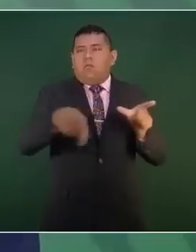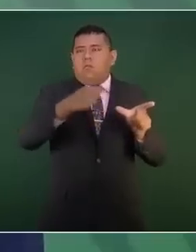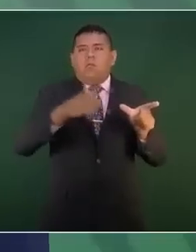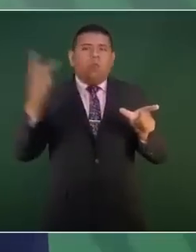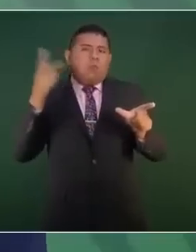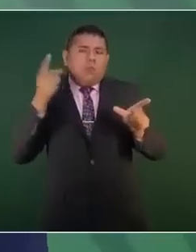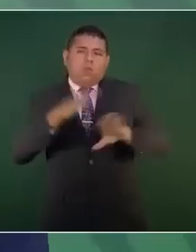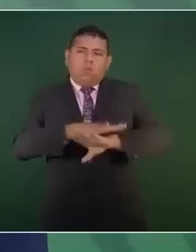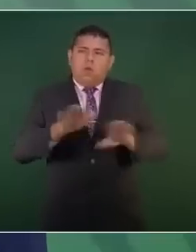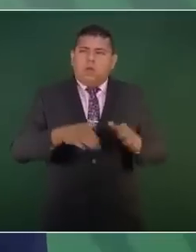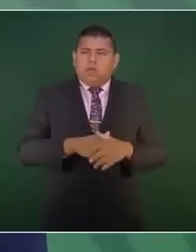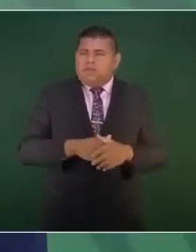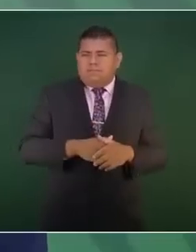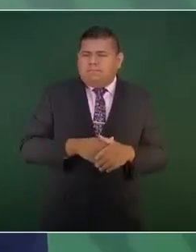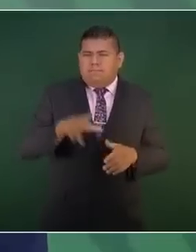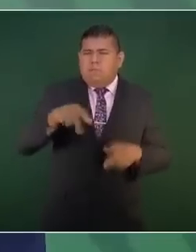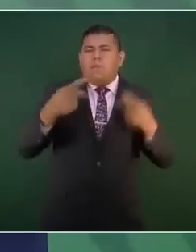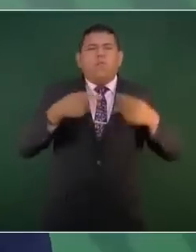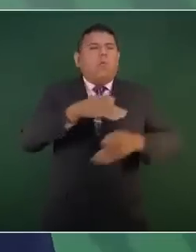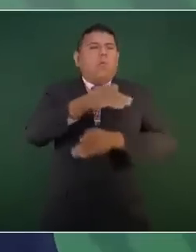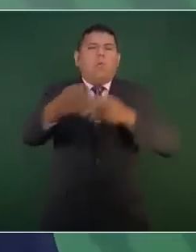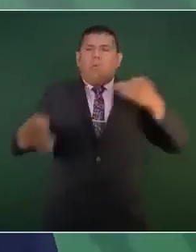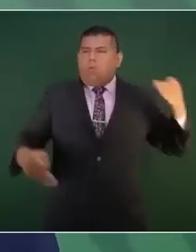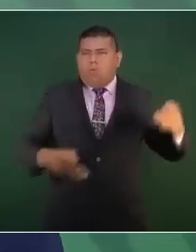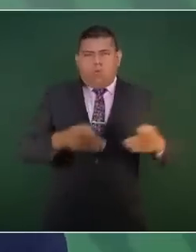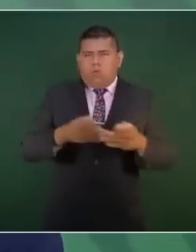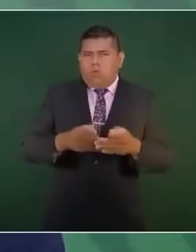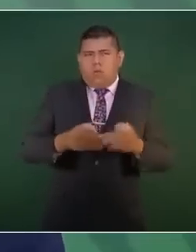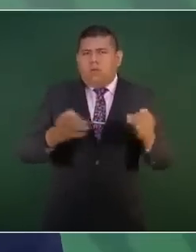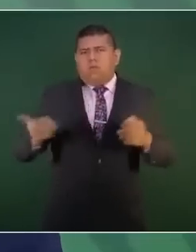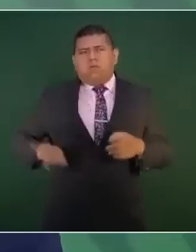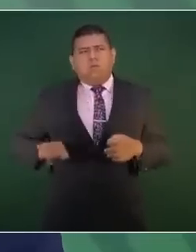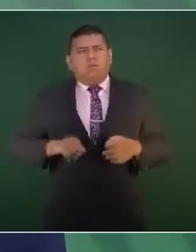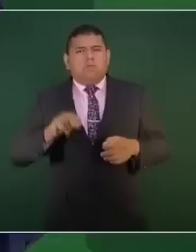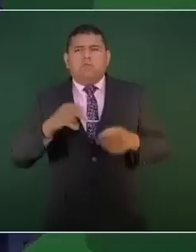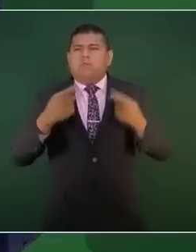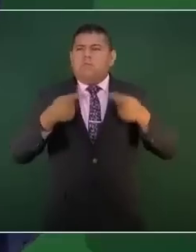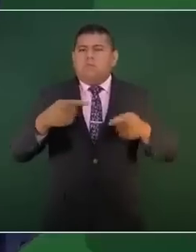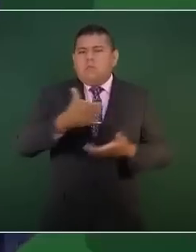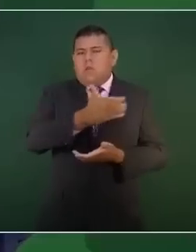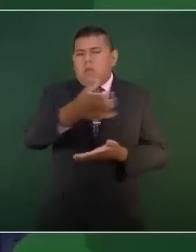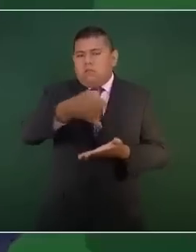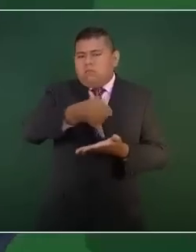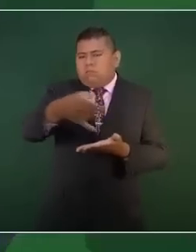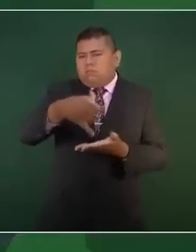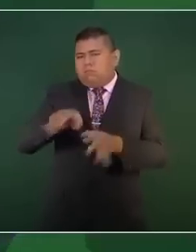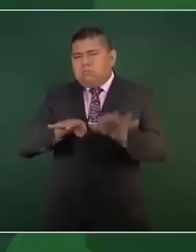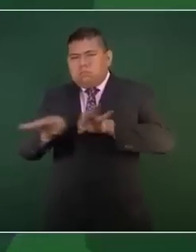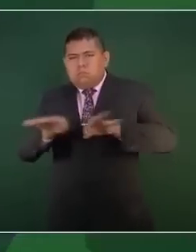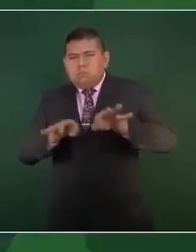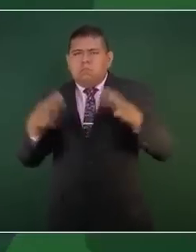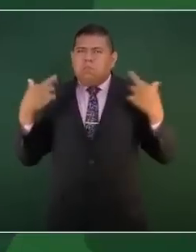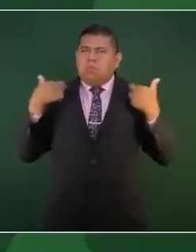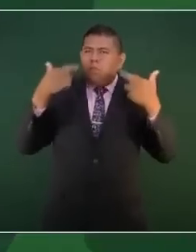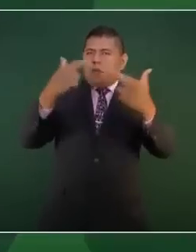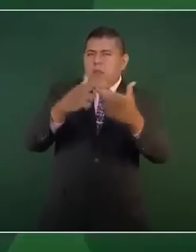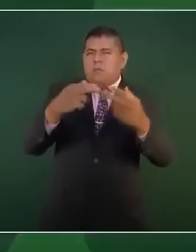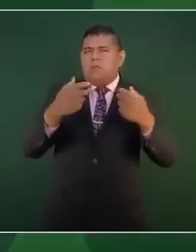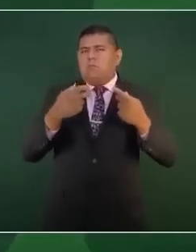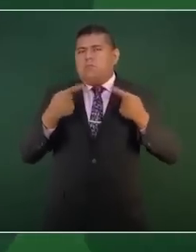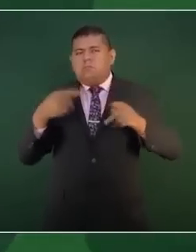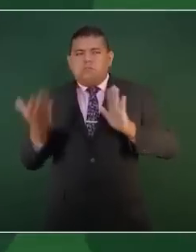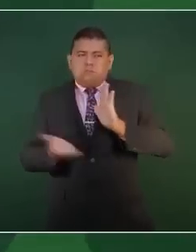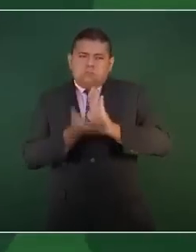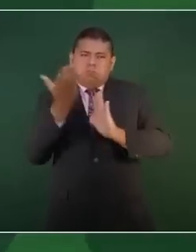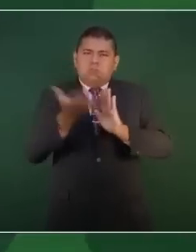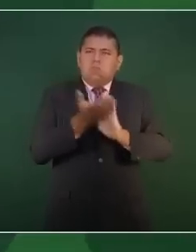la política es asunto de todos. Y un campesino, un obrero, un maestro, un